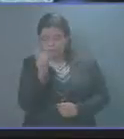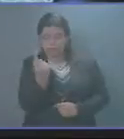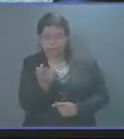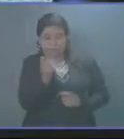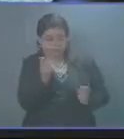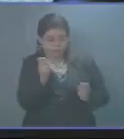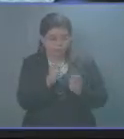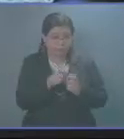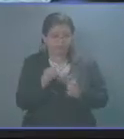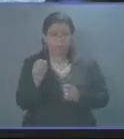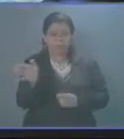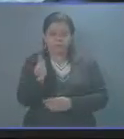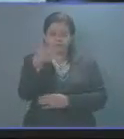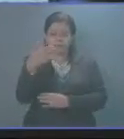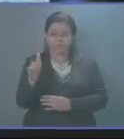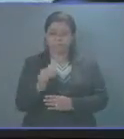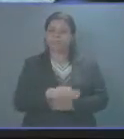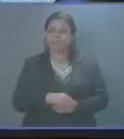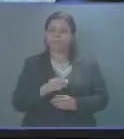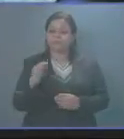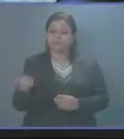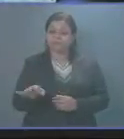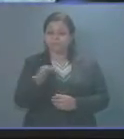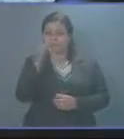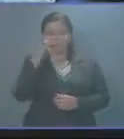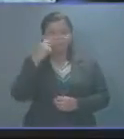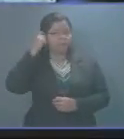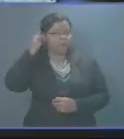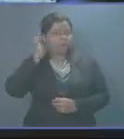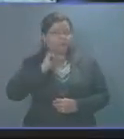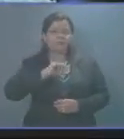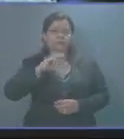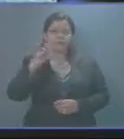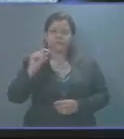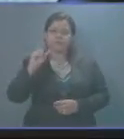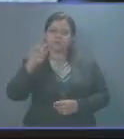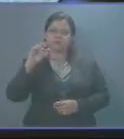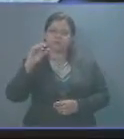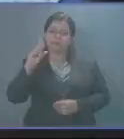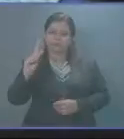excelentísimo embajador de la República Francesa, el señor David Iso,